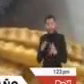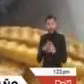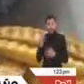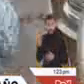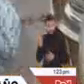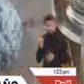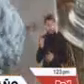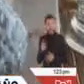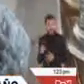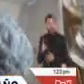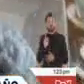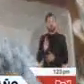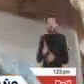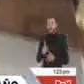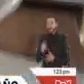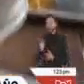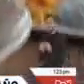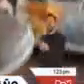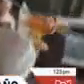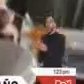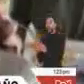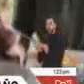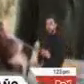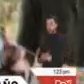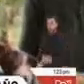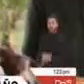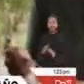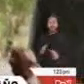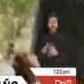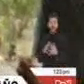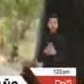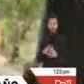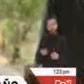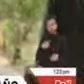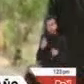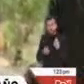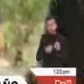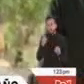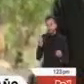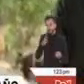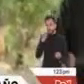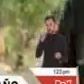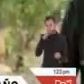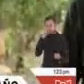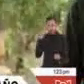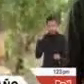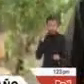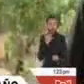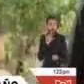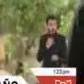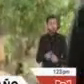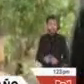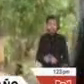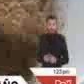varias plantas medicinales, aromáticas. Se hace una mezcla y pues salen los colores. Uno puede